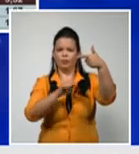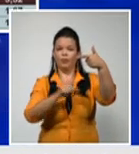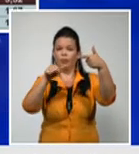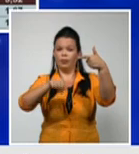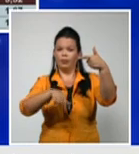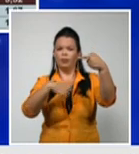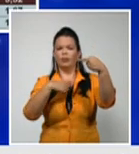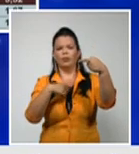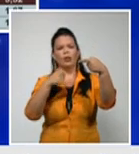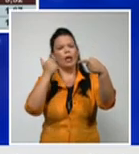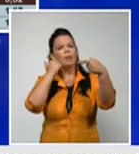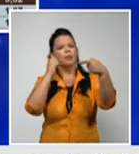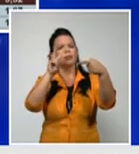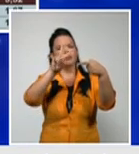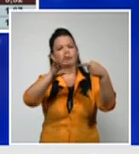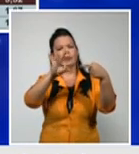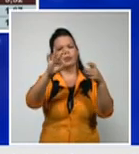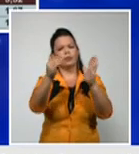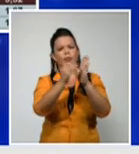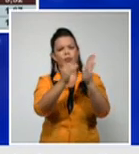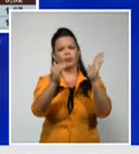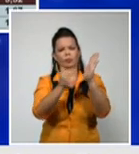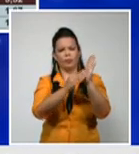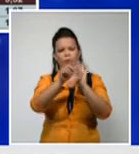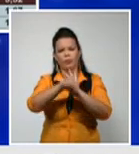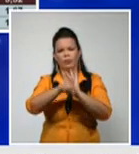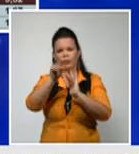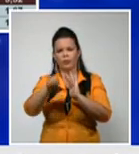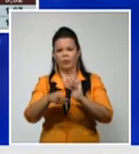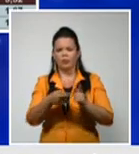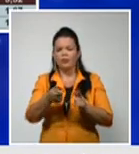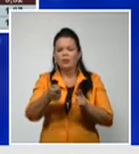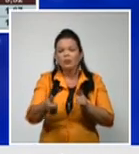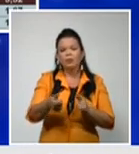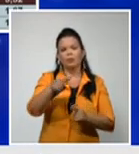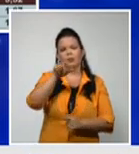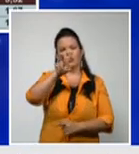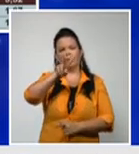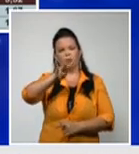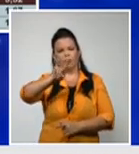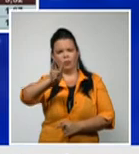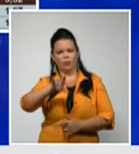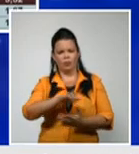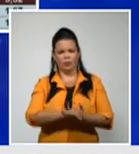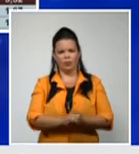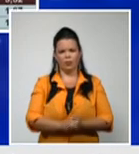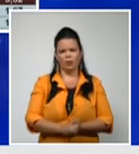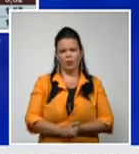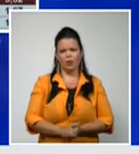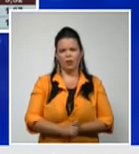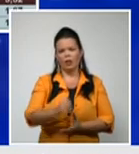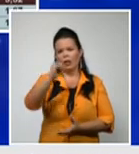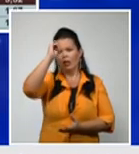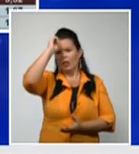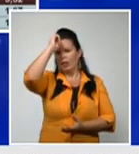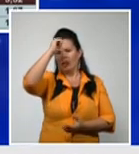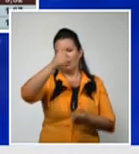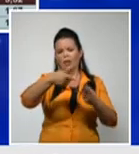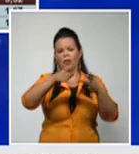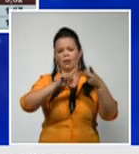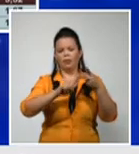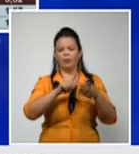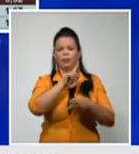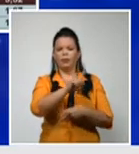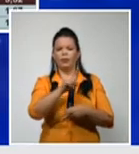de 28 millones de casos, prácticamente 29. La India le sigue con más de 11